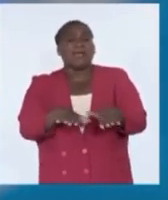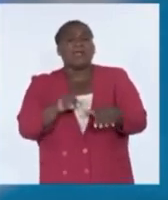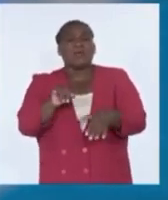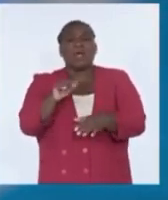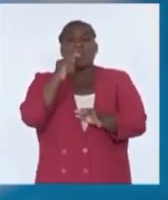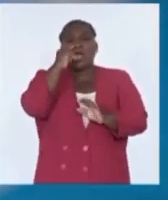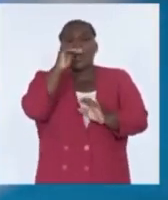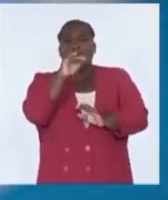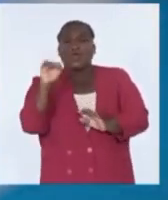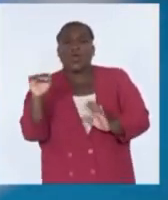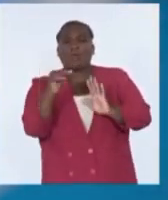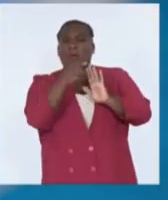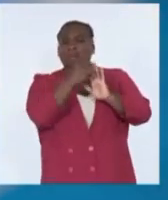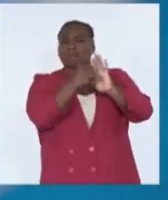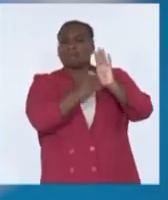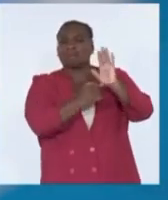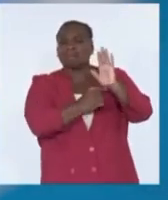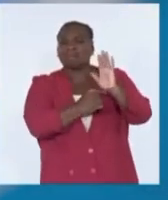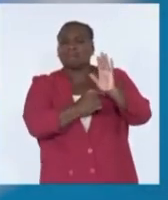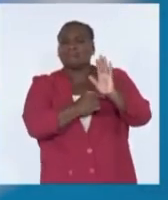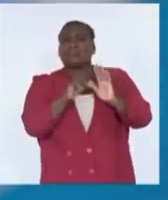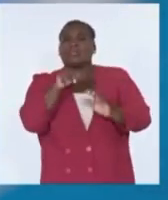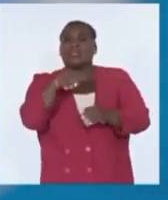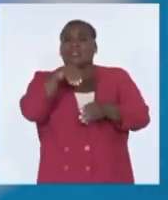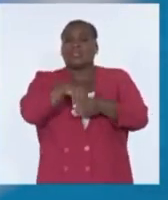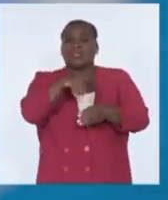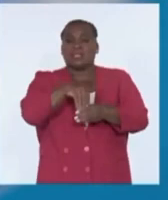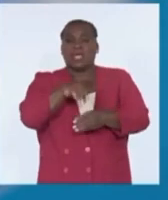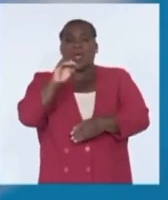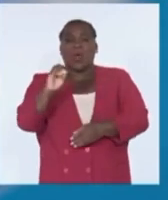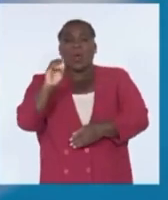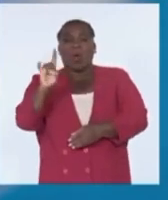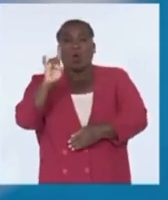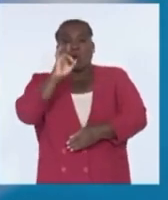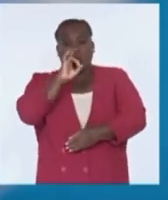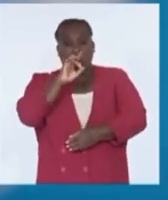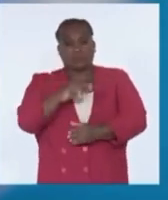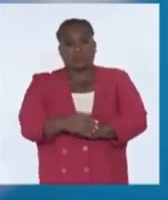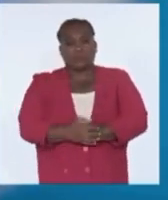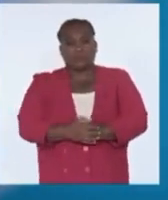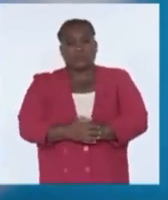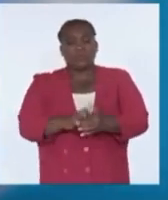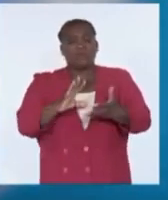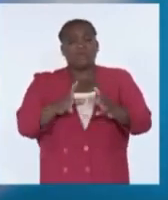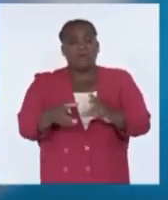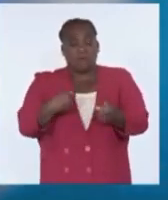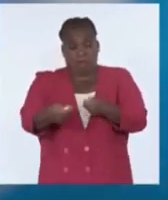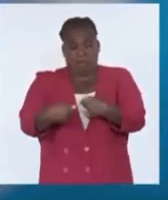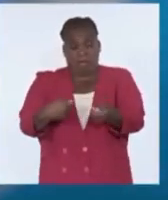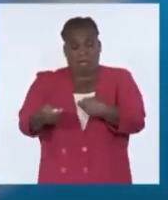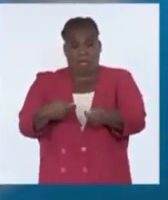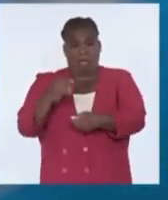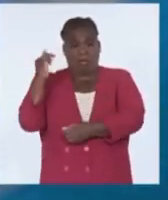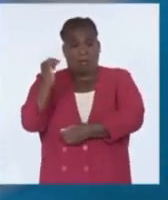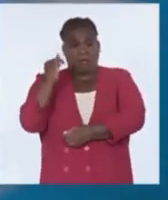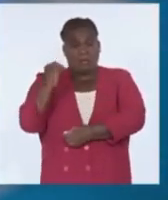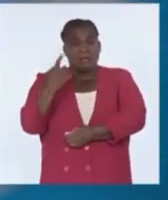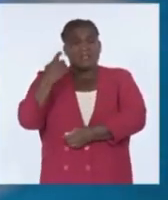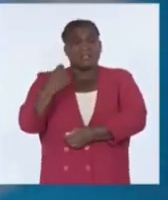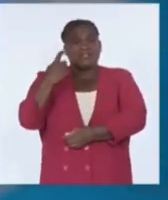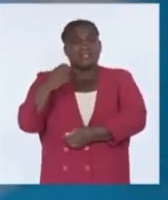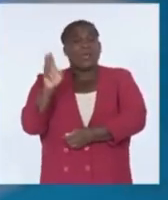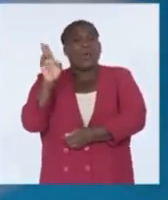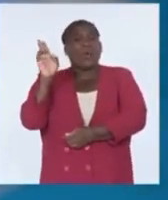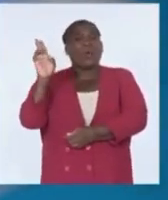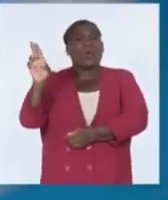impositivas internacionales en las Naciones Unidas el sistema de comercio internacional necesita también Con urgencia